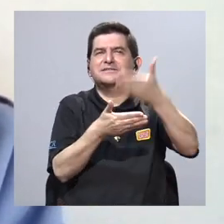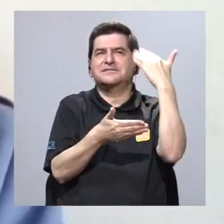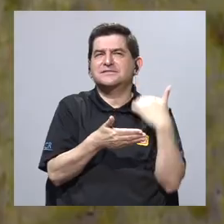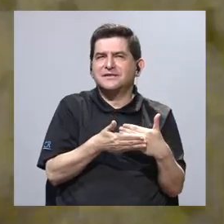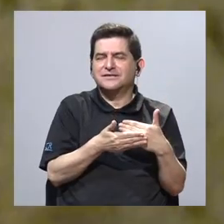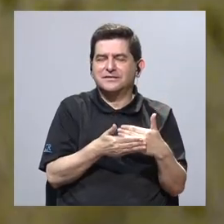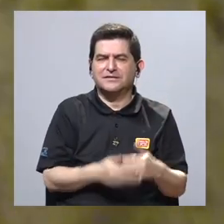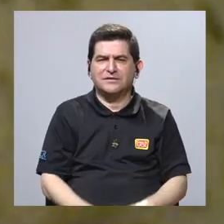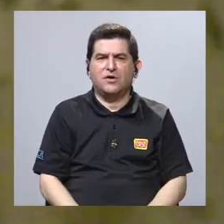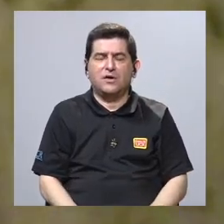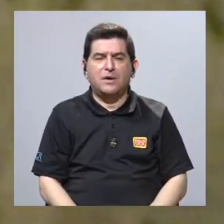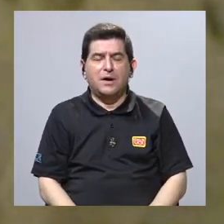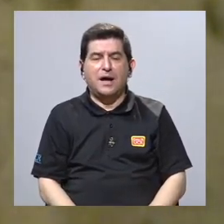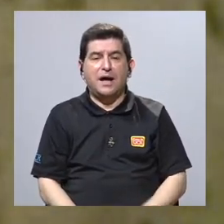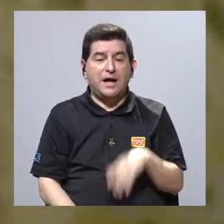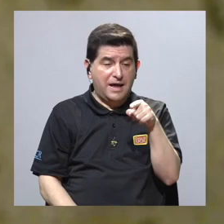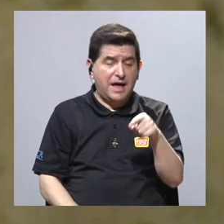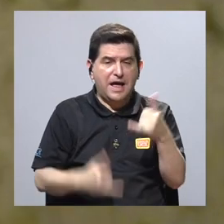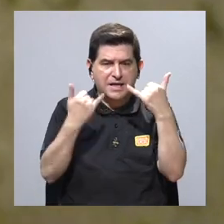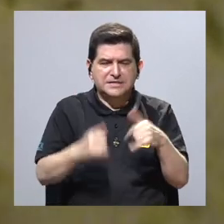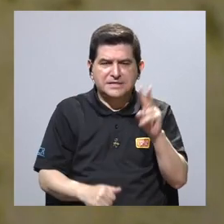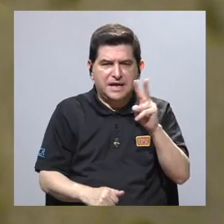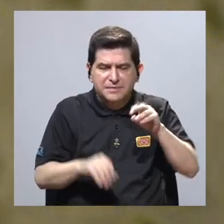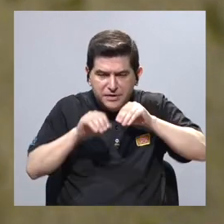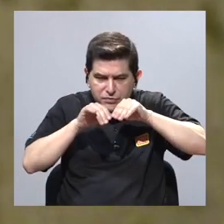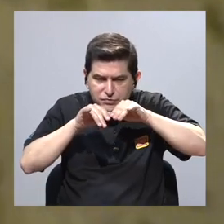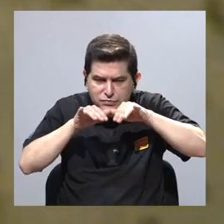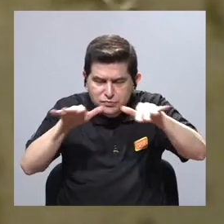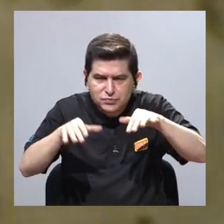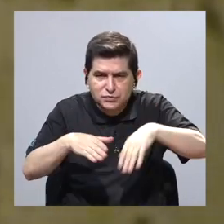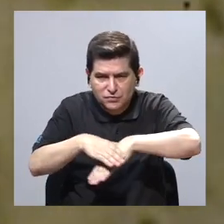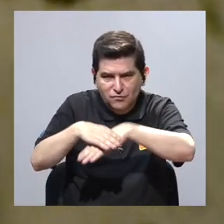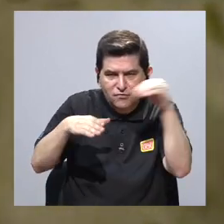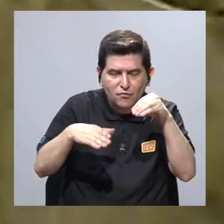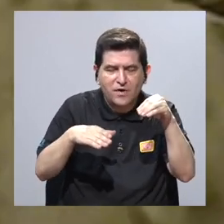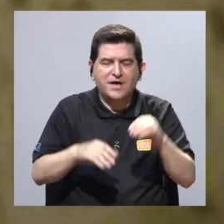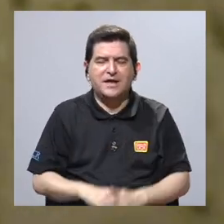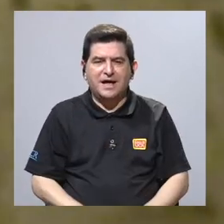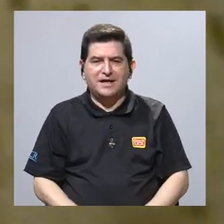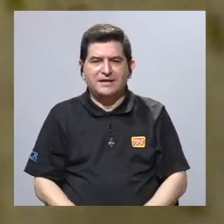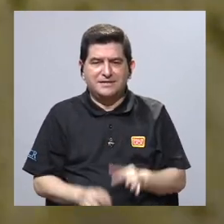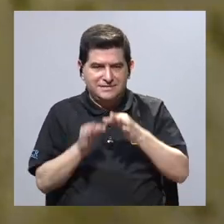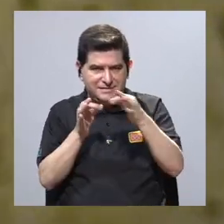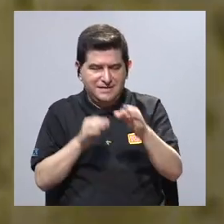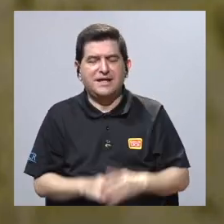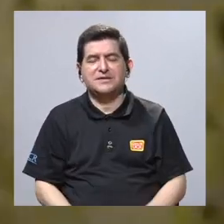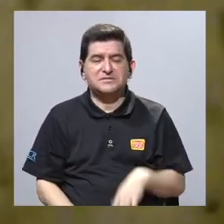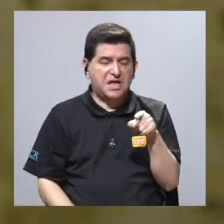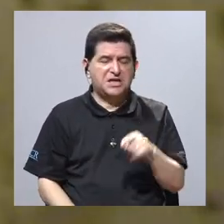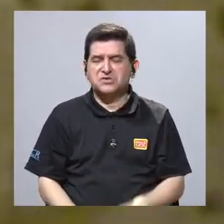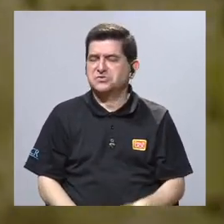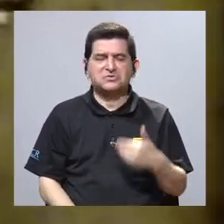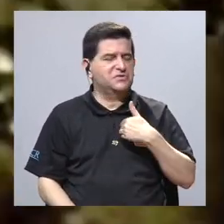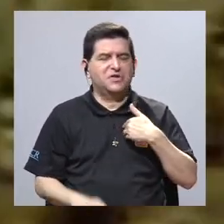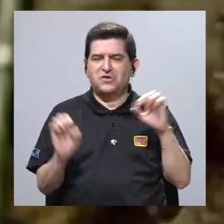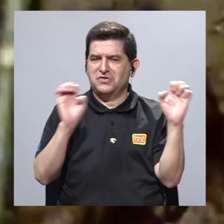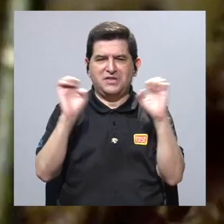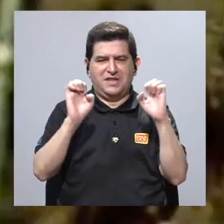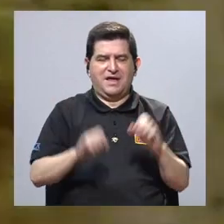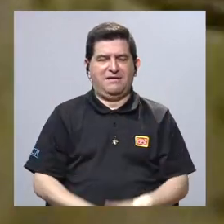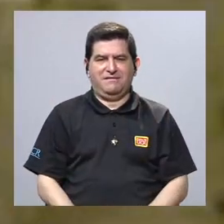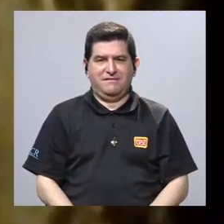concepto anterior, dijimos que los viriones, una vez que salen de la célula, viajan sin energía y que son estructuras